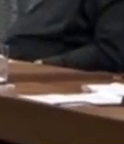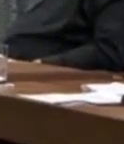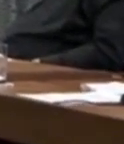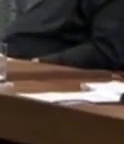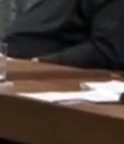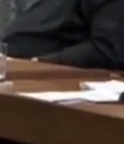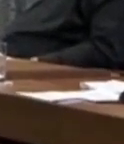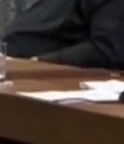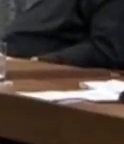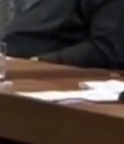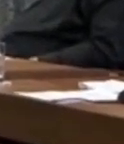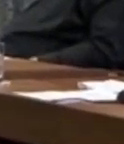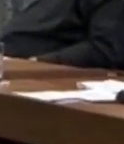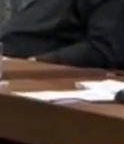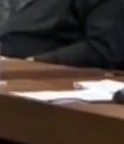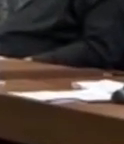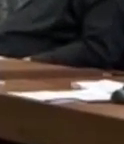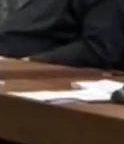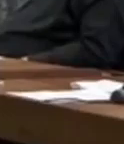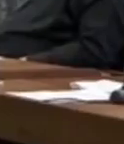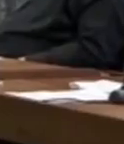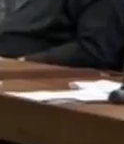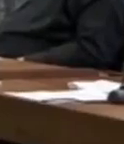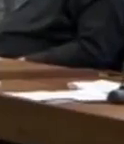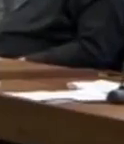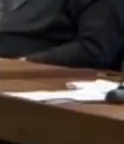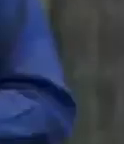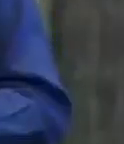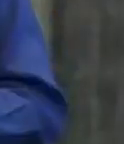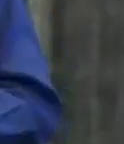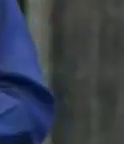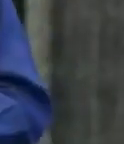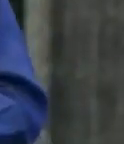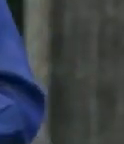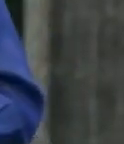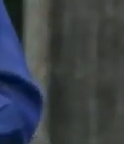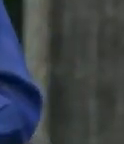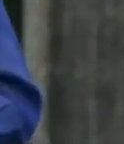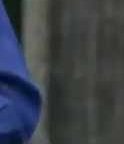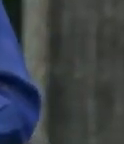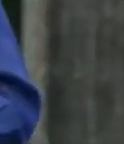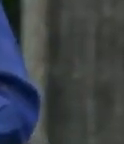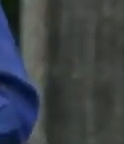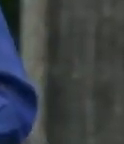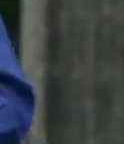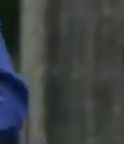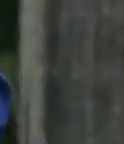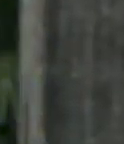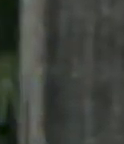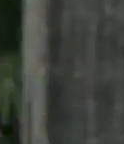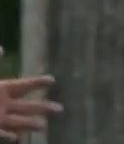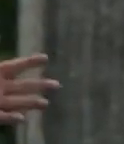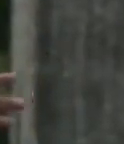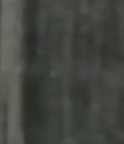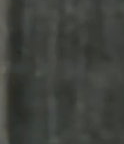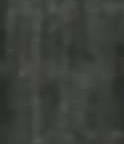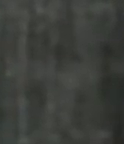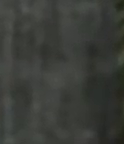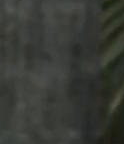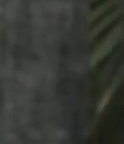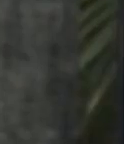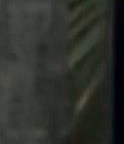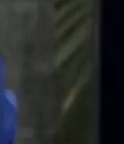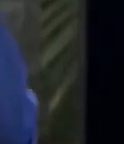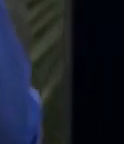se preocupan por los desaparecidos que hay en países de América Latina? Una vez más